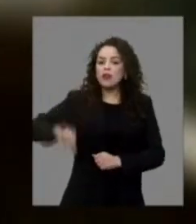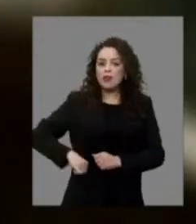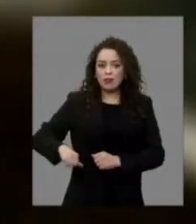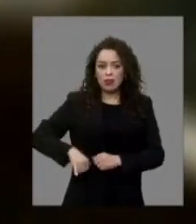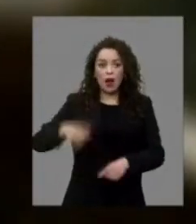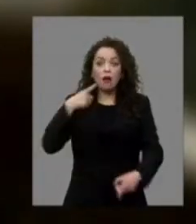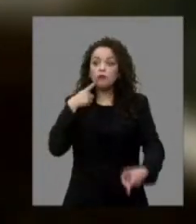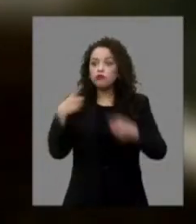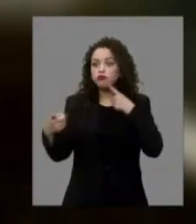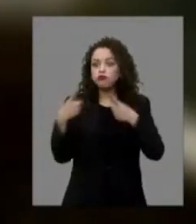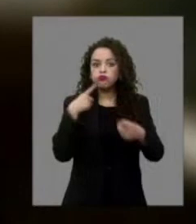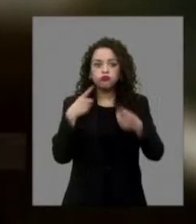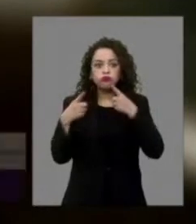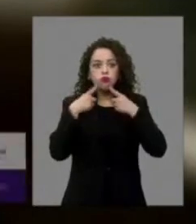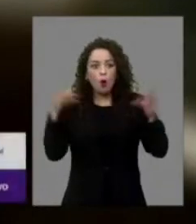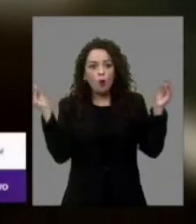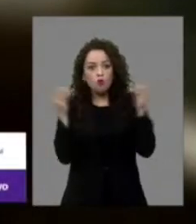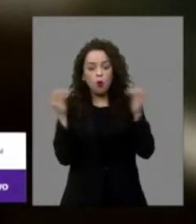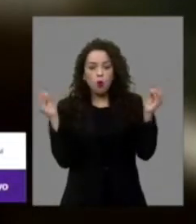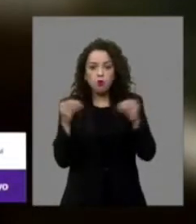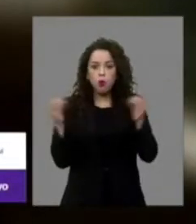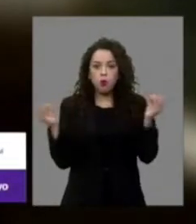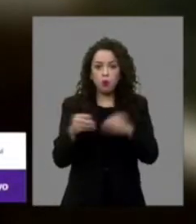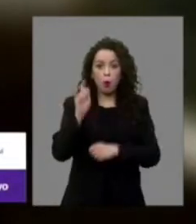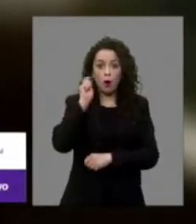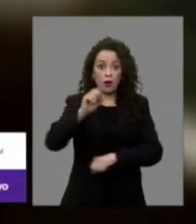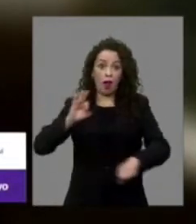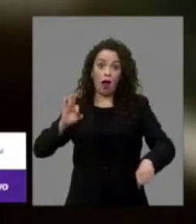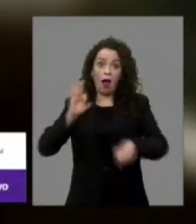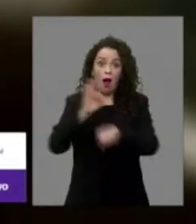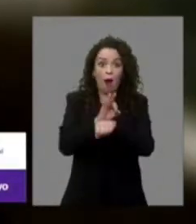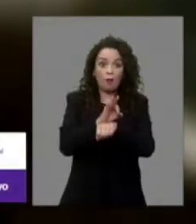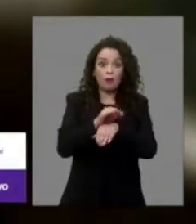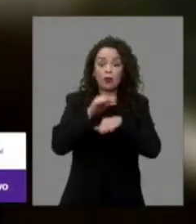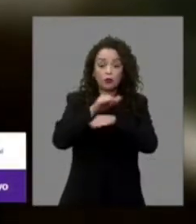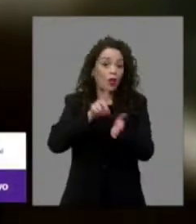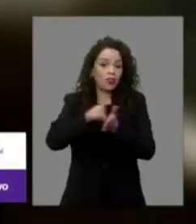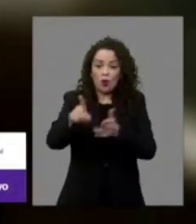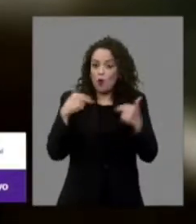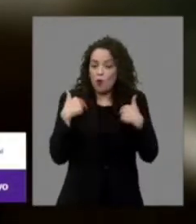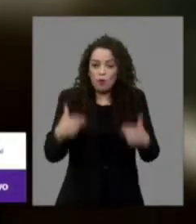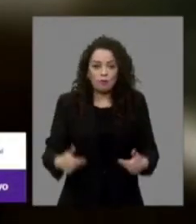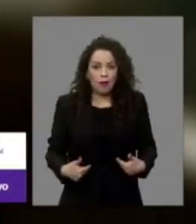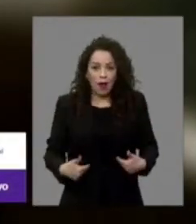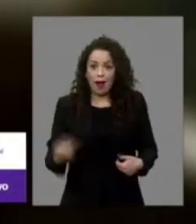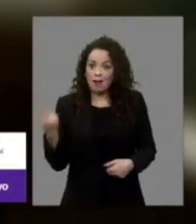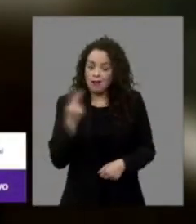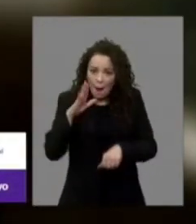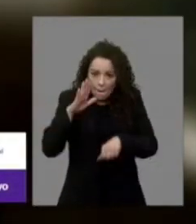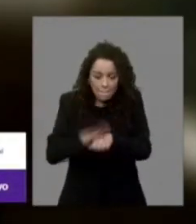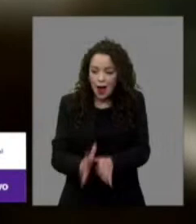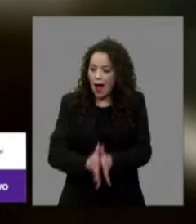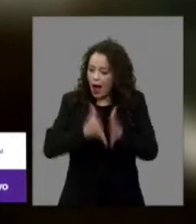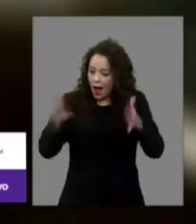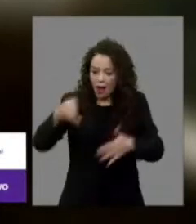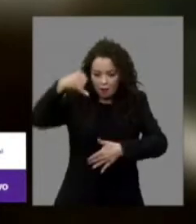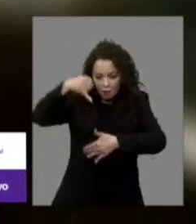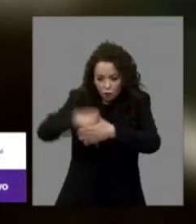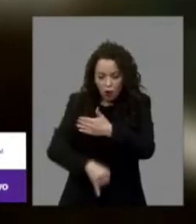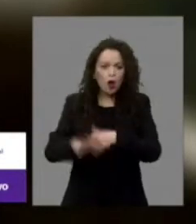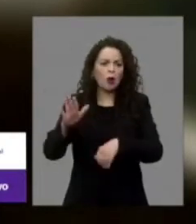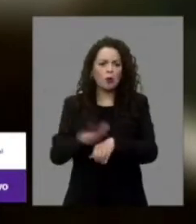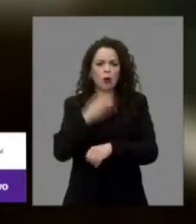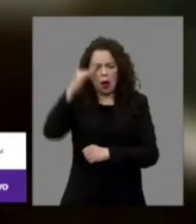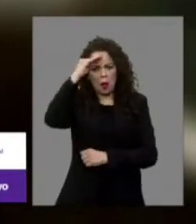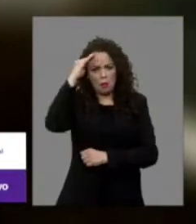principio de la protección más amplia de los derechos humanos. Porque se decía, bueno, si hay una norma de